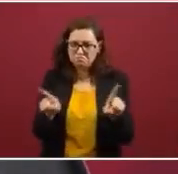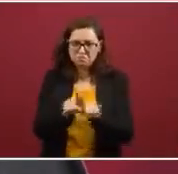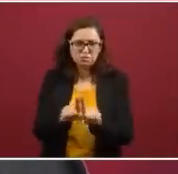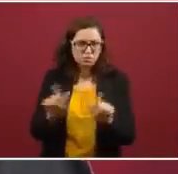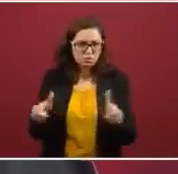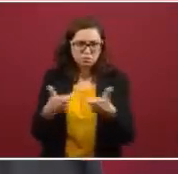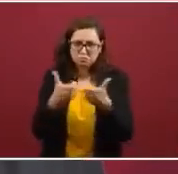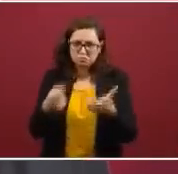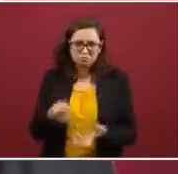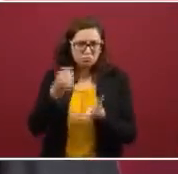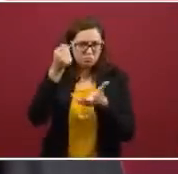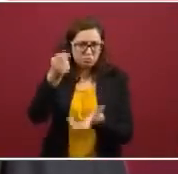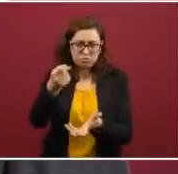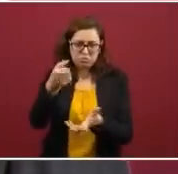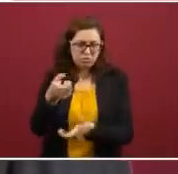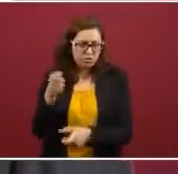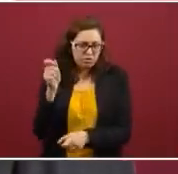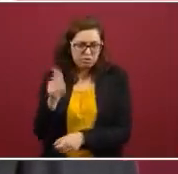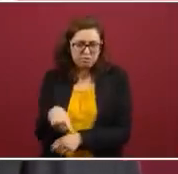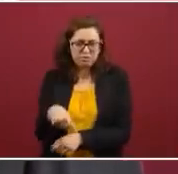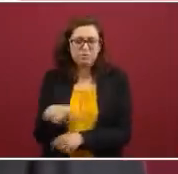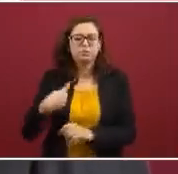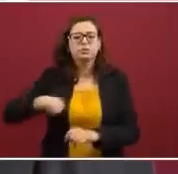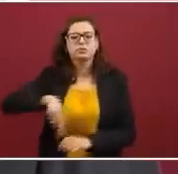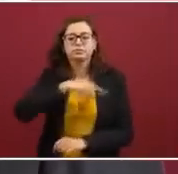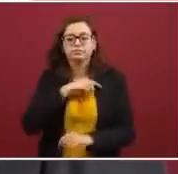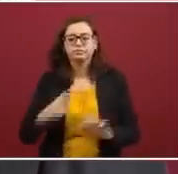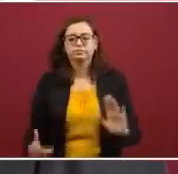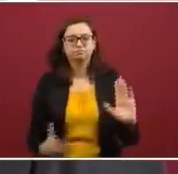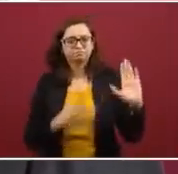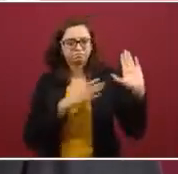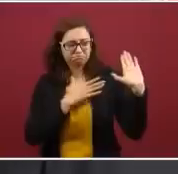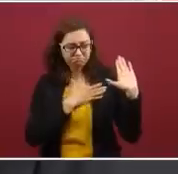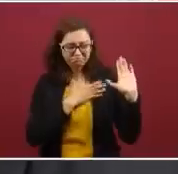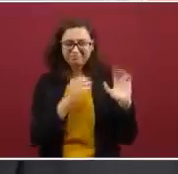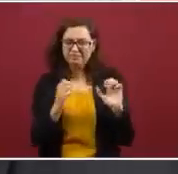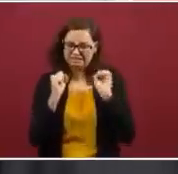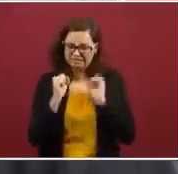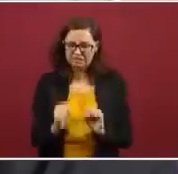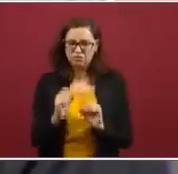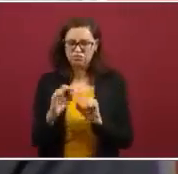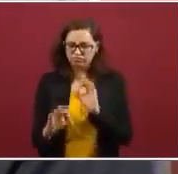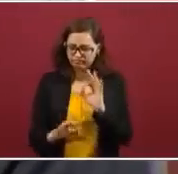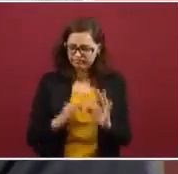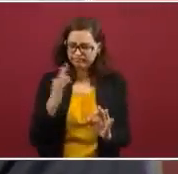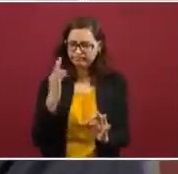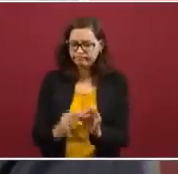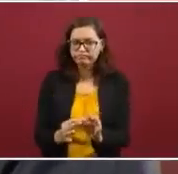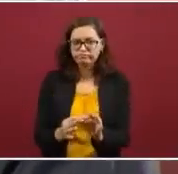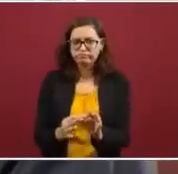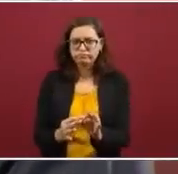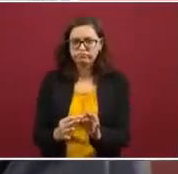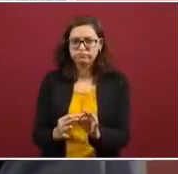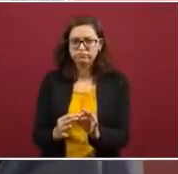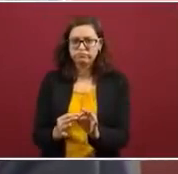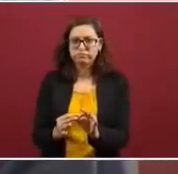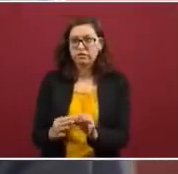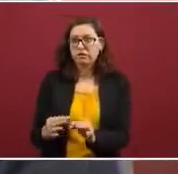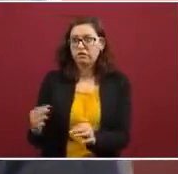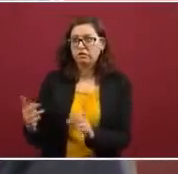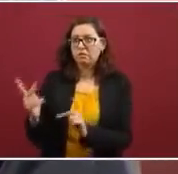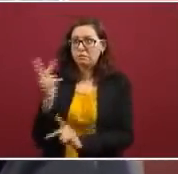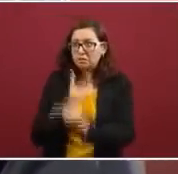Tenemos el compromiso, y lo vamos a cumplir, de que no va a aumentar la